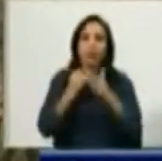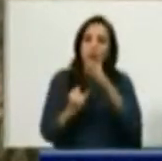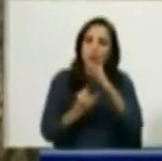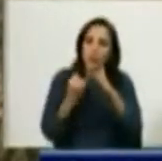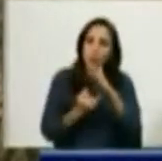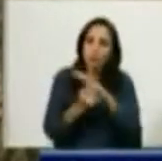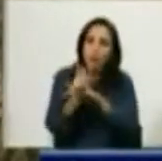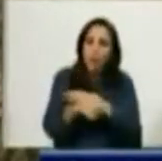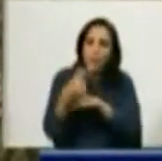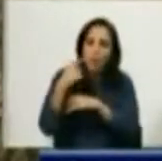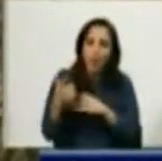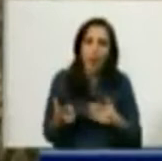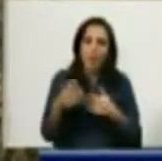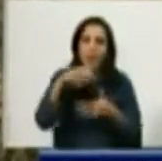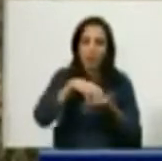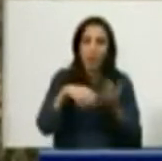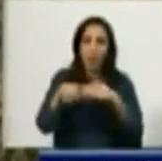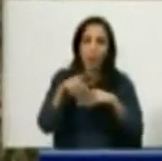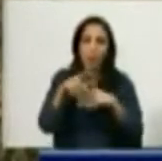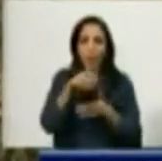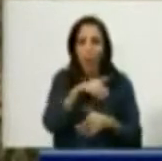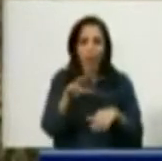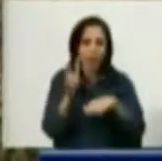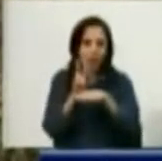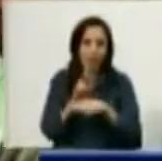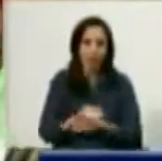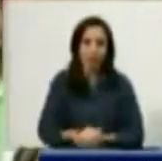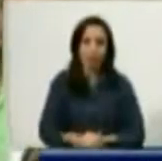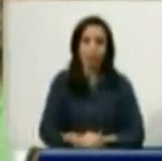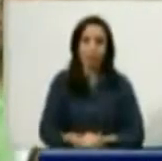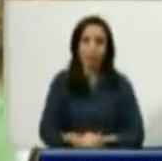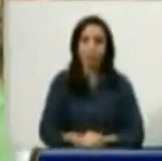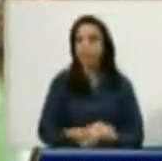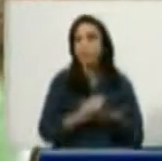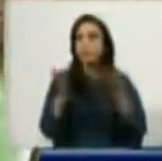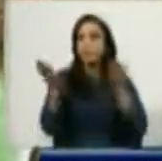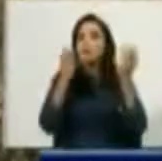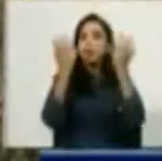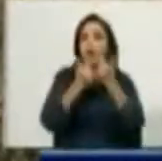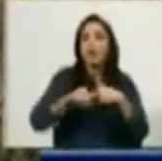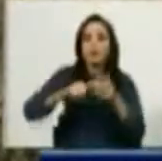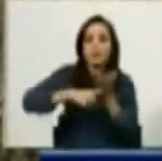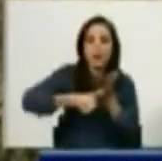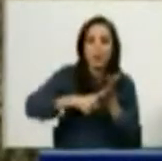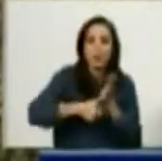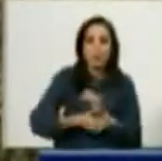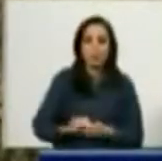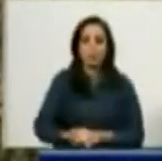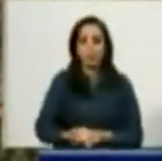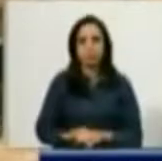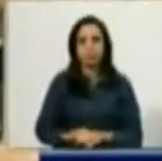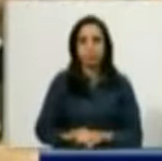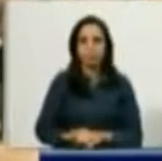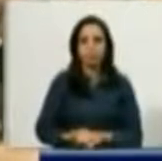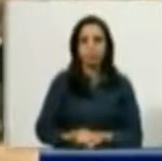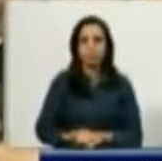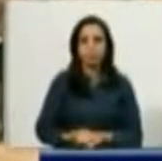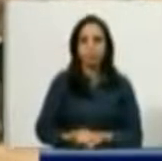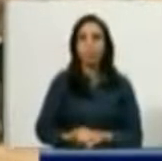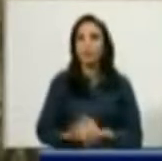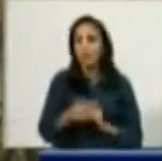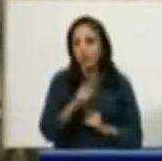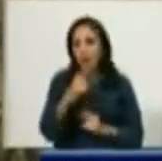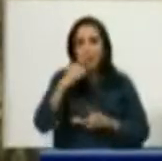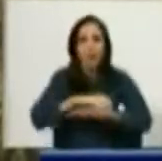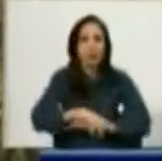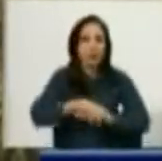autónomo de infraestructura del Estado Vargas servicio administrativo de identificación y migración extranjería saime del senac